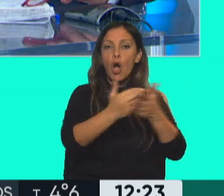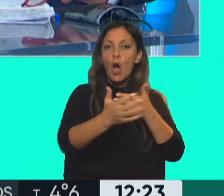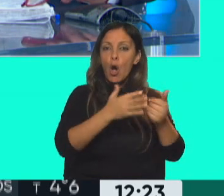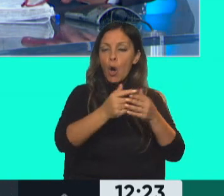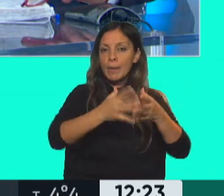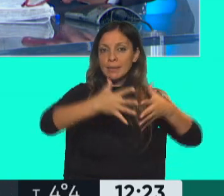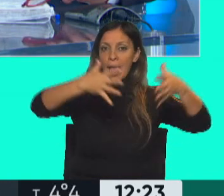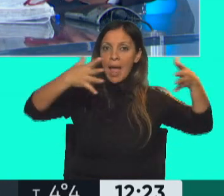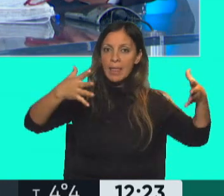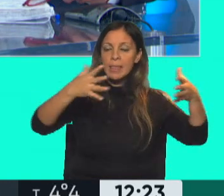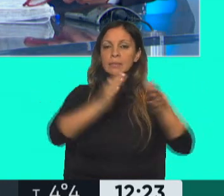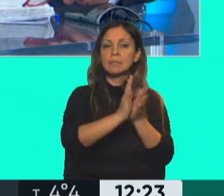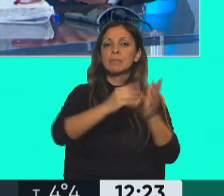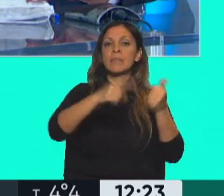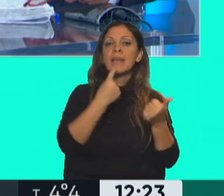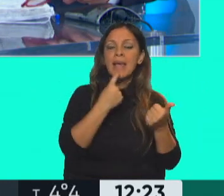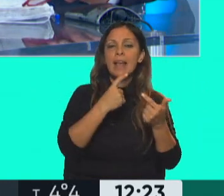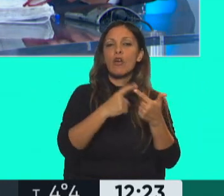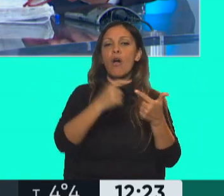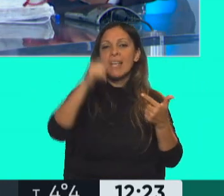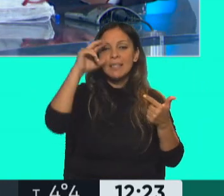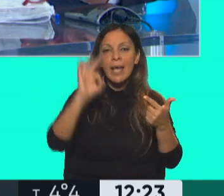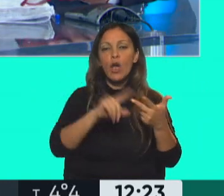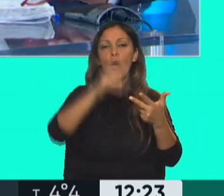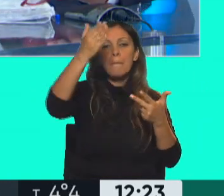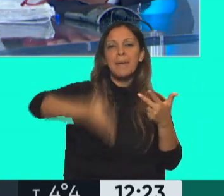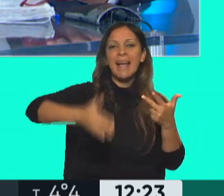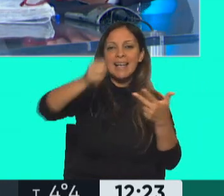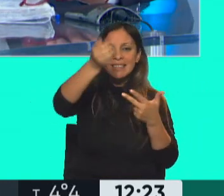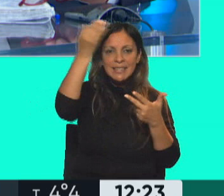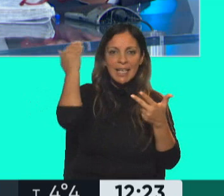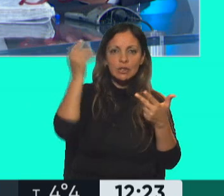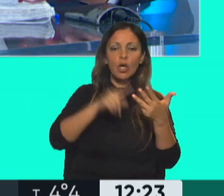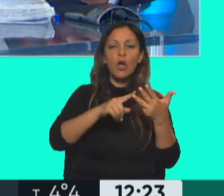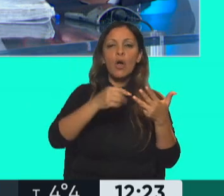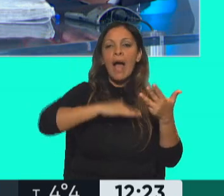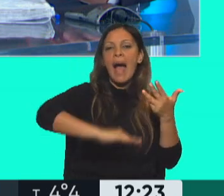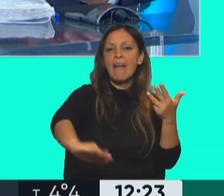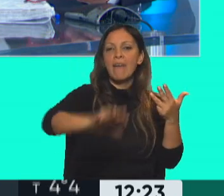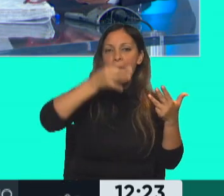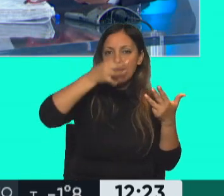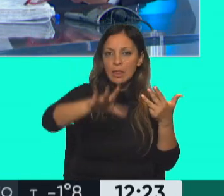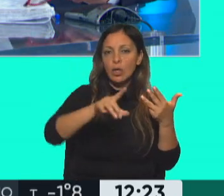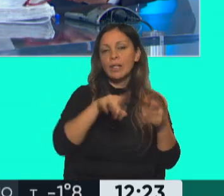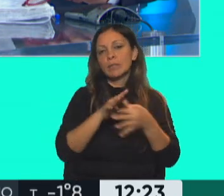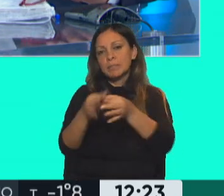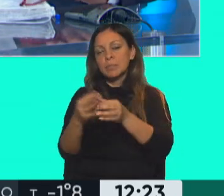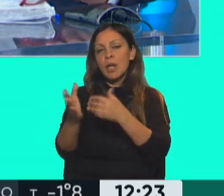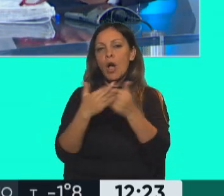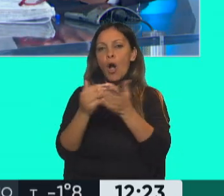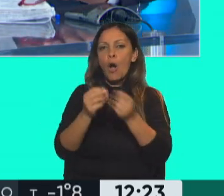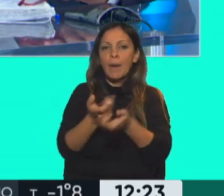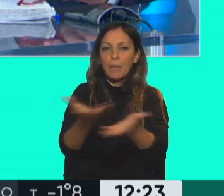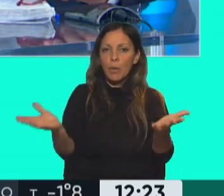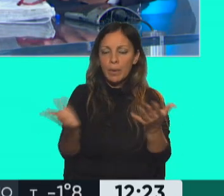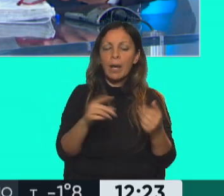en insumos lo que más crece es hierro de acero, placas de yeso, asfalto, que asfalto obviamente tiene que ver con la obra pública, no con la